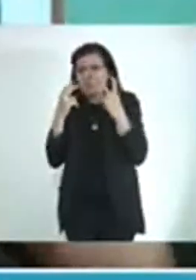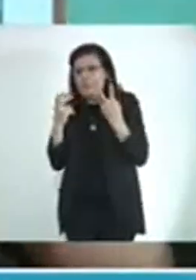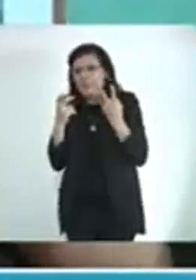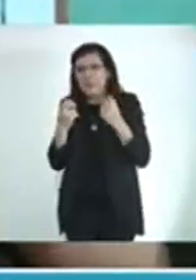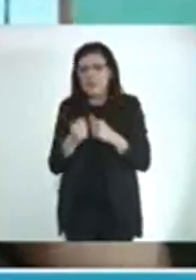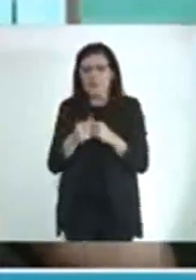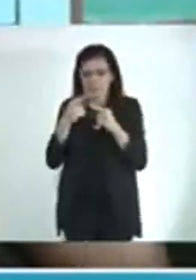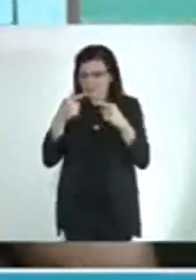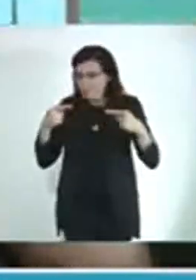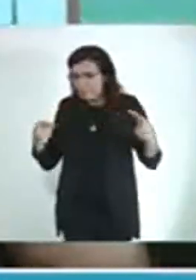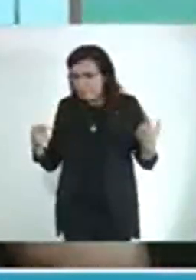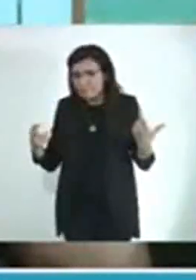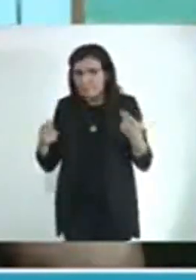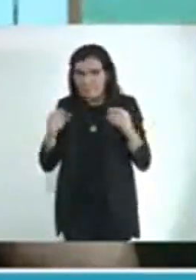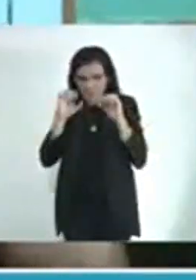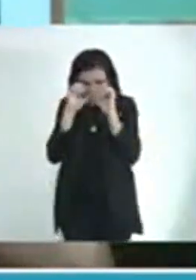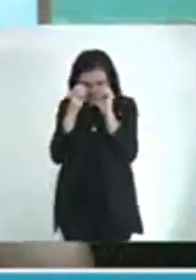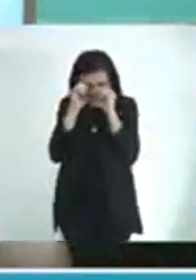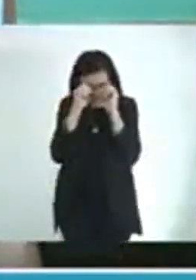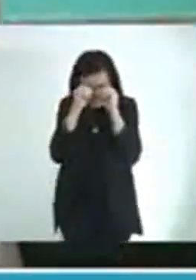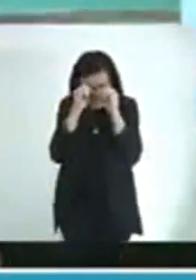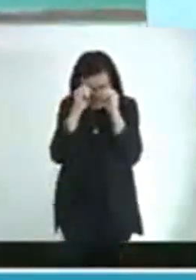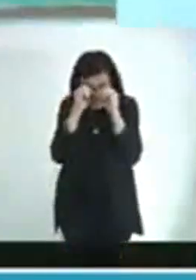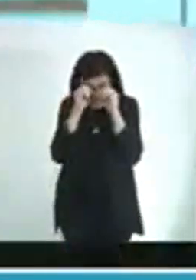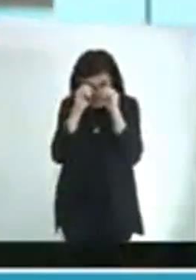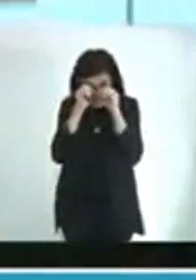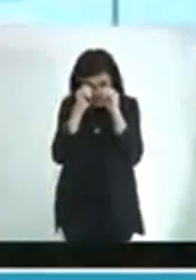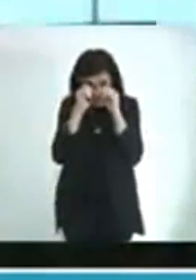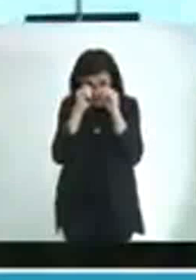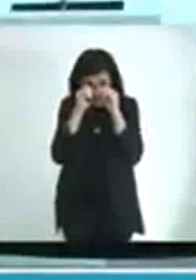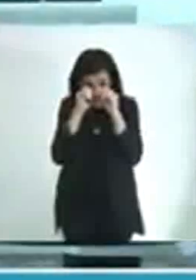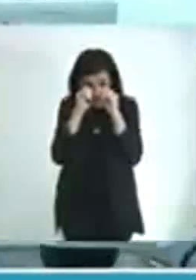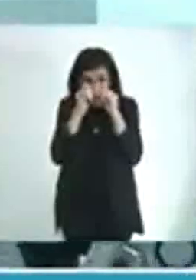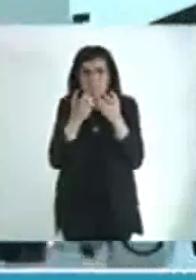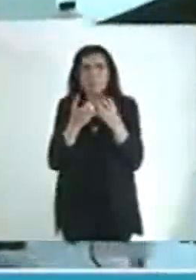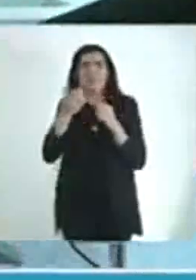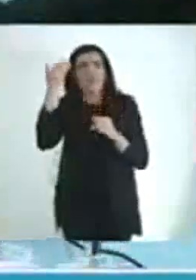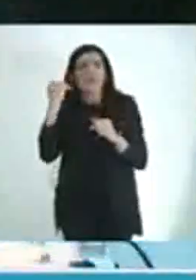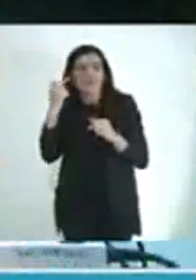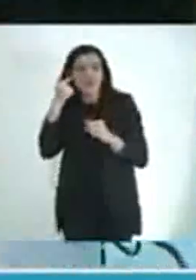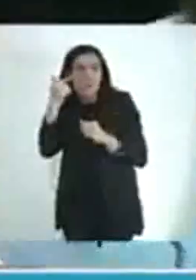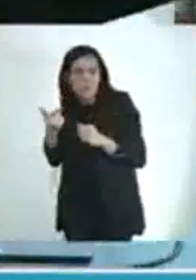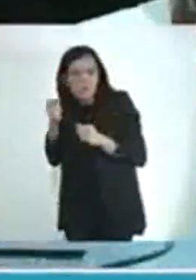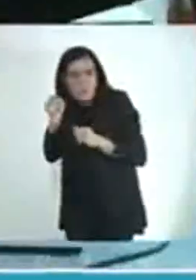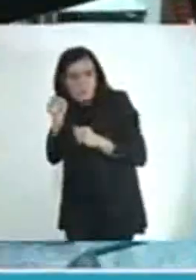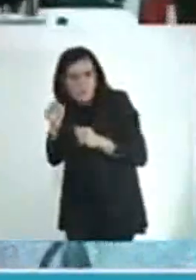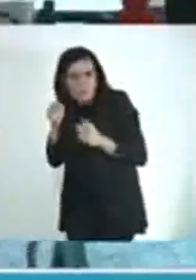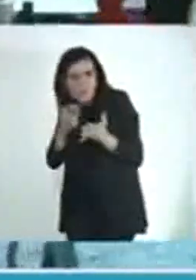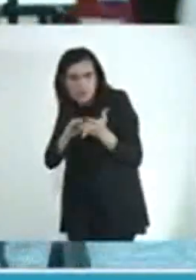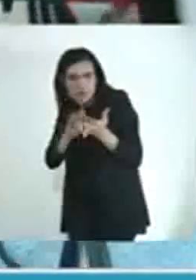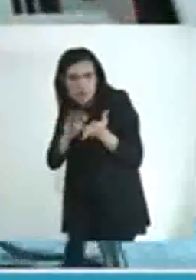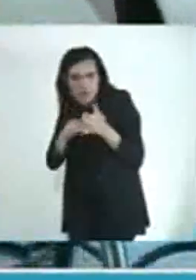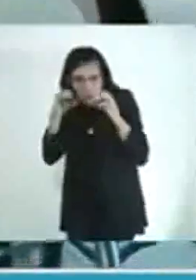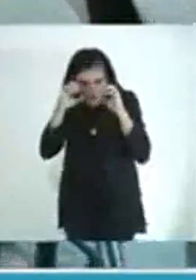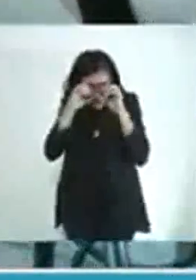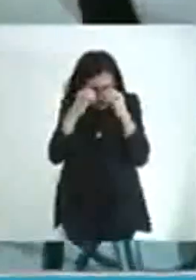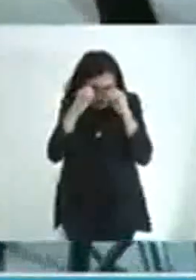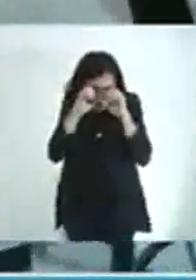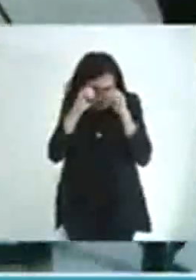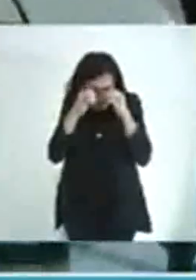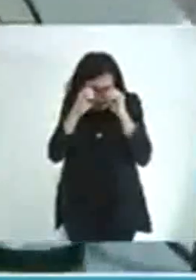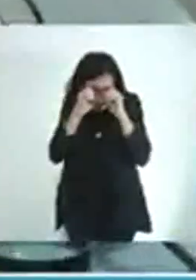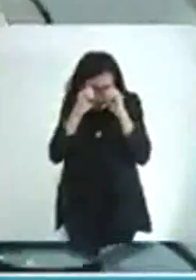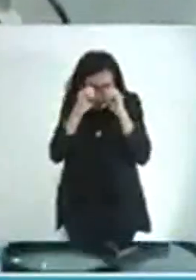por ejemplo, el microscopio, así como en la presencialidad, trabajamos desde el manejo del microscopio en